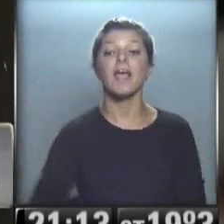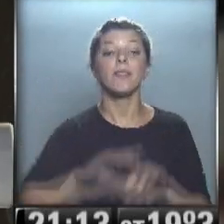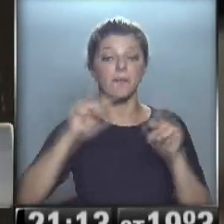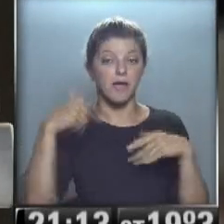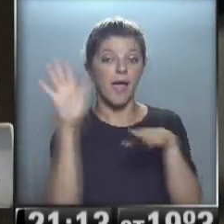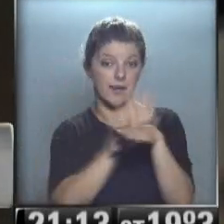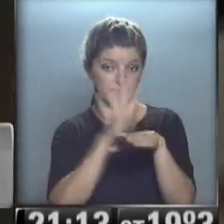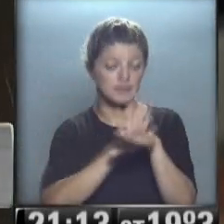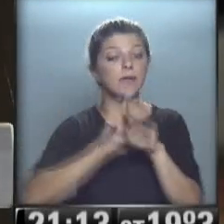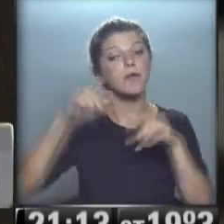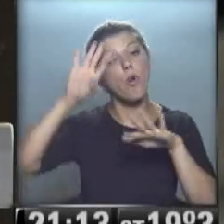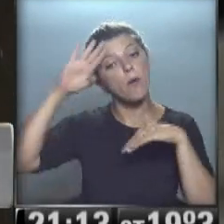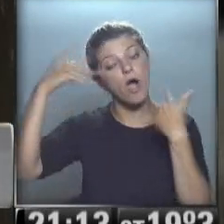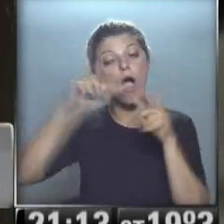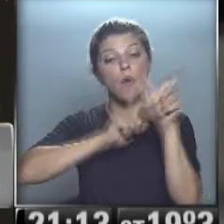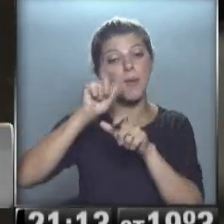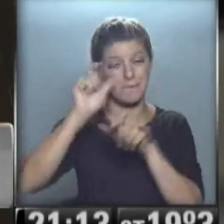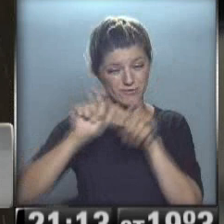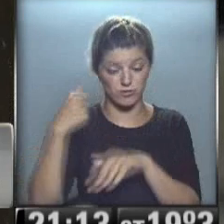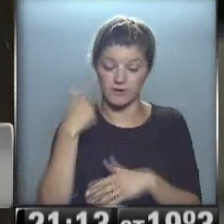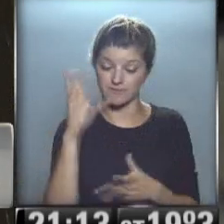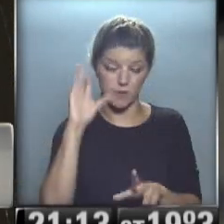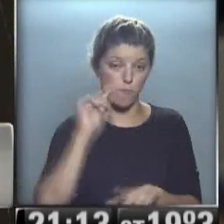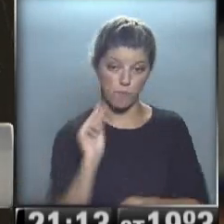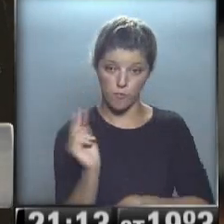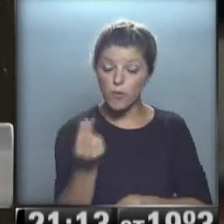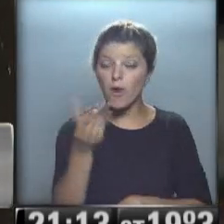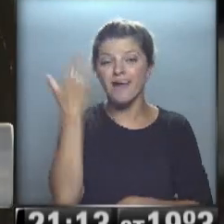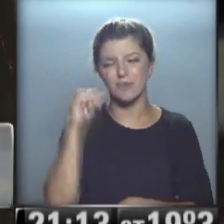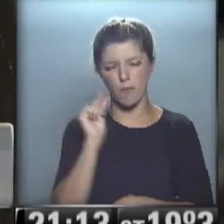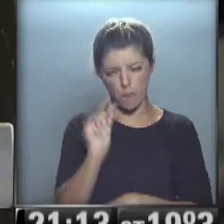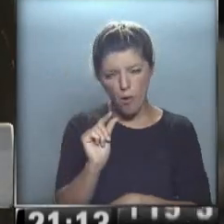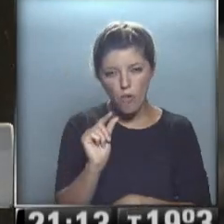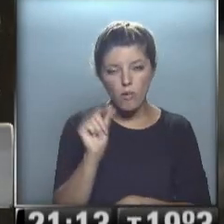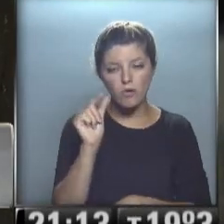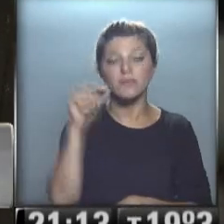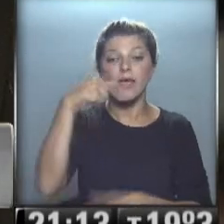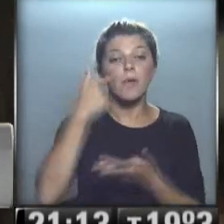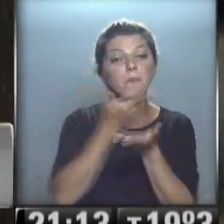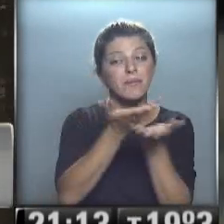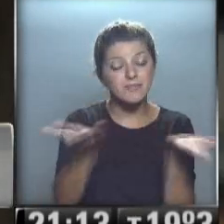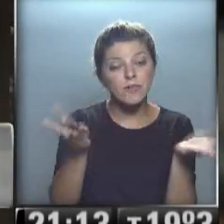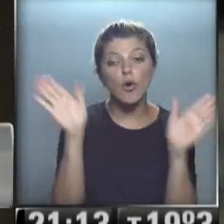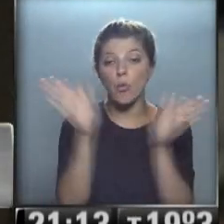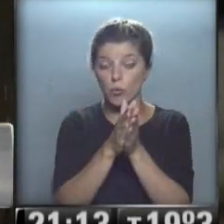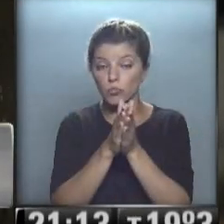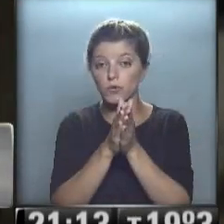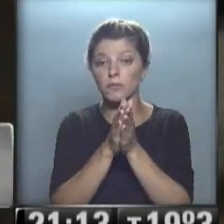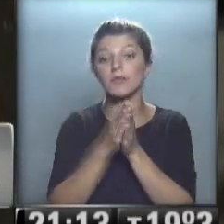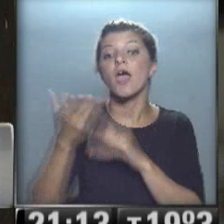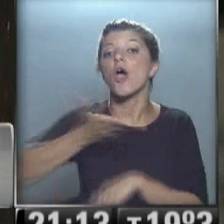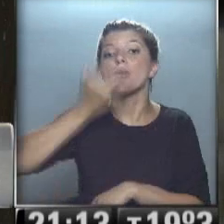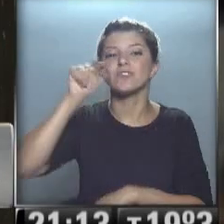homenaje para los que ya no están. Hace un ratito nada más, mientras terminaba este Choque Urbano de su presentación junto con los Granaderos, escuchábamos la voz de